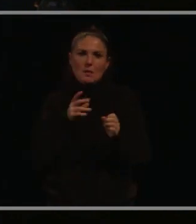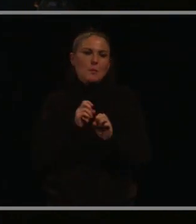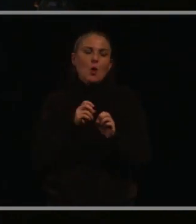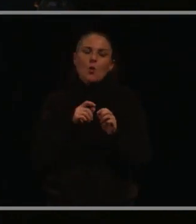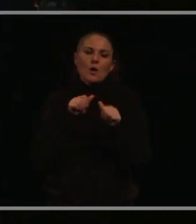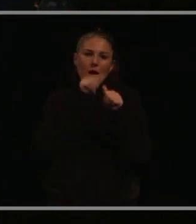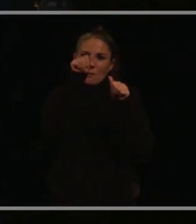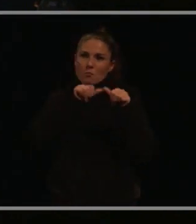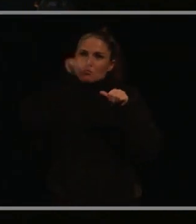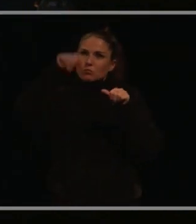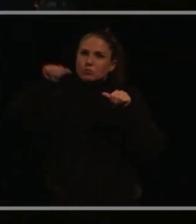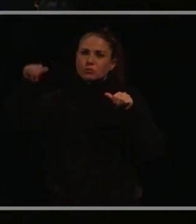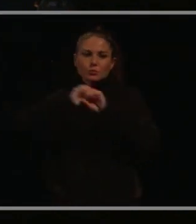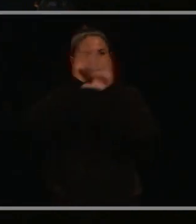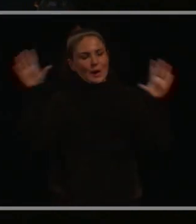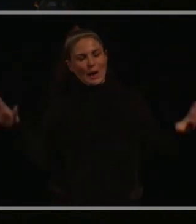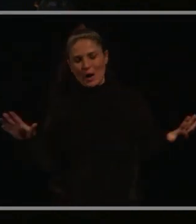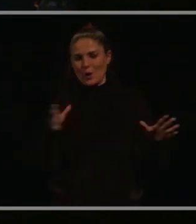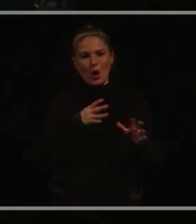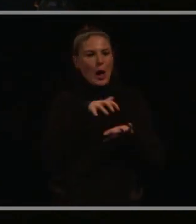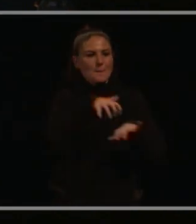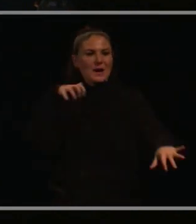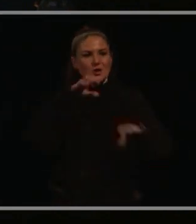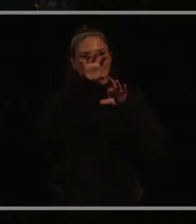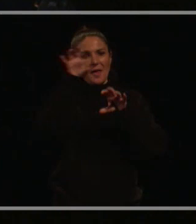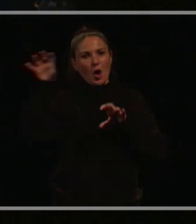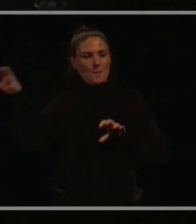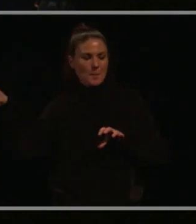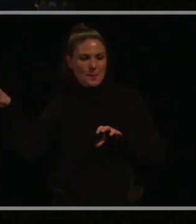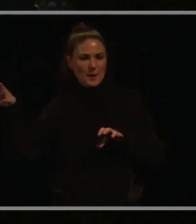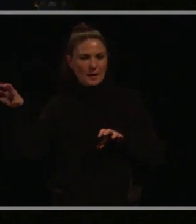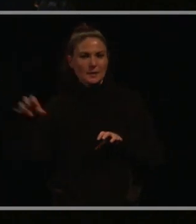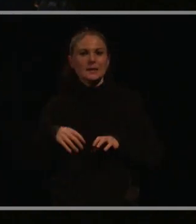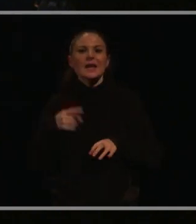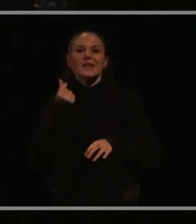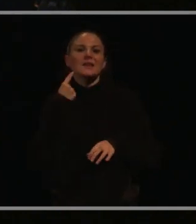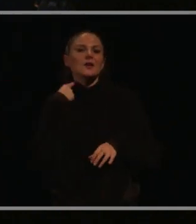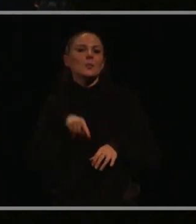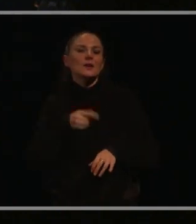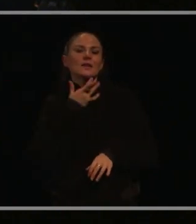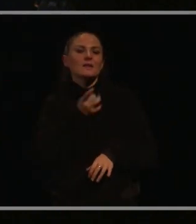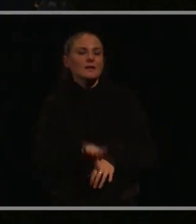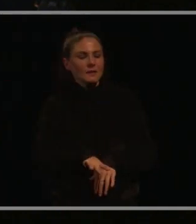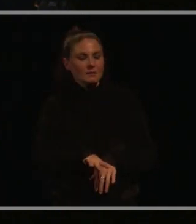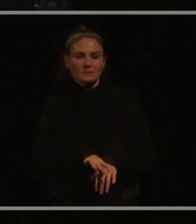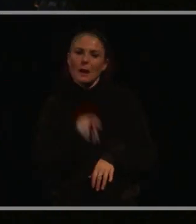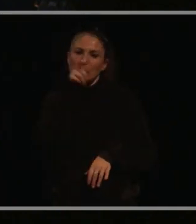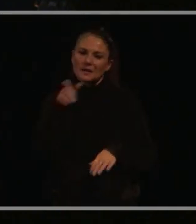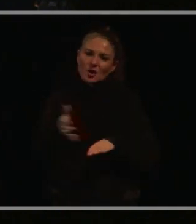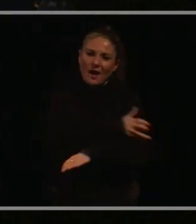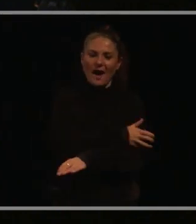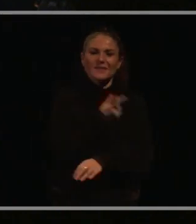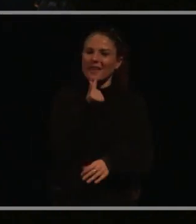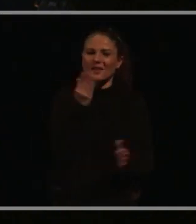países. Quienes más renta pierden es quienes menos ingresos ya tenían. Aquí además hay algunas víctimas